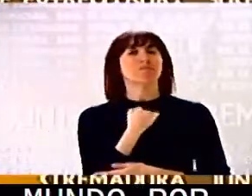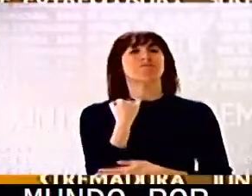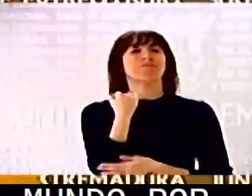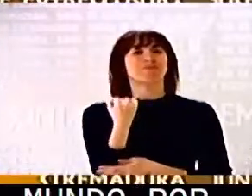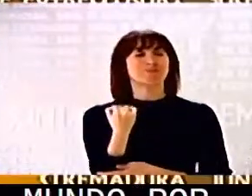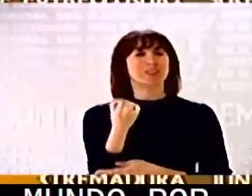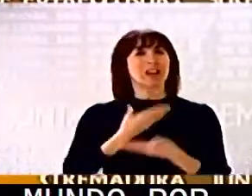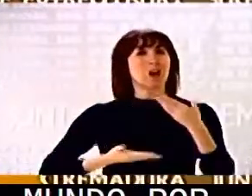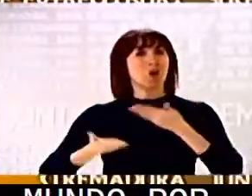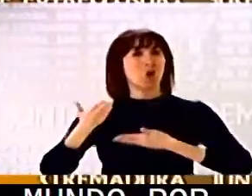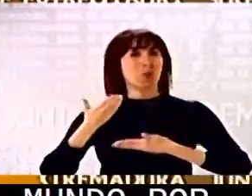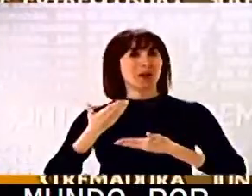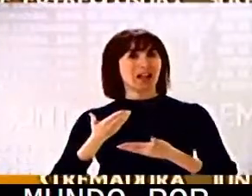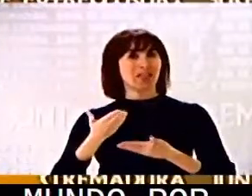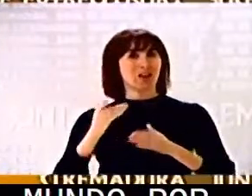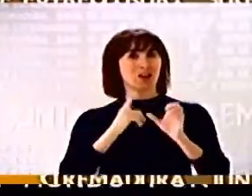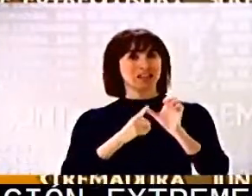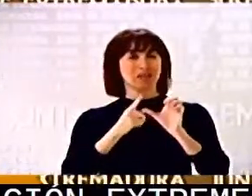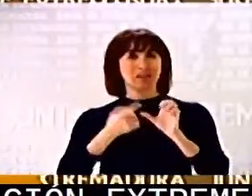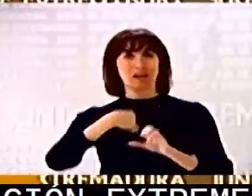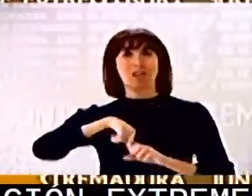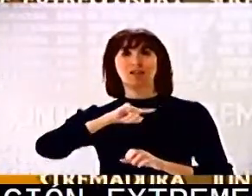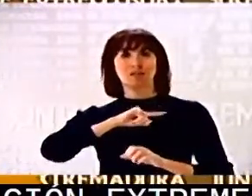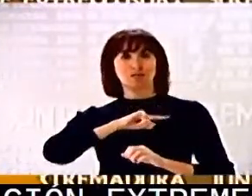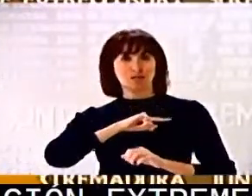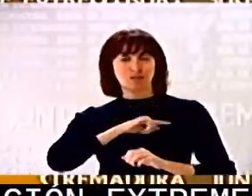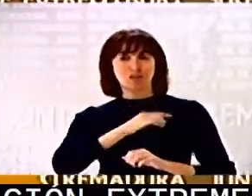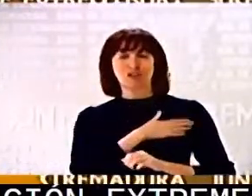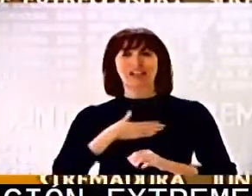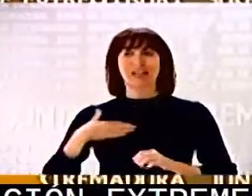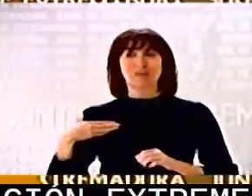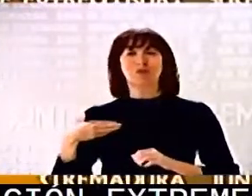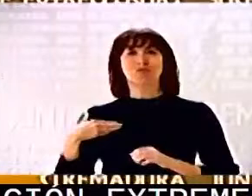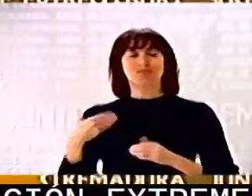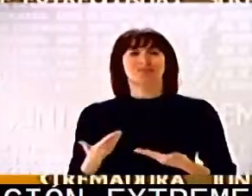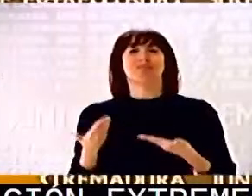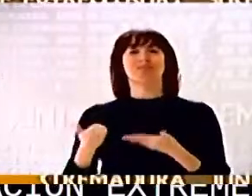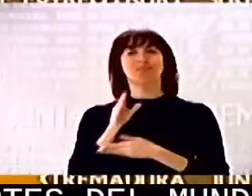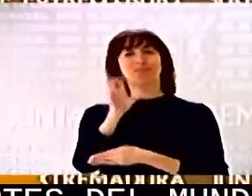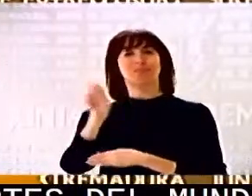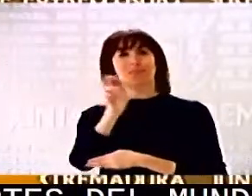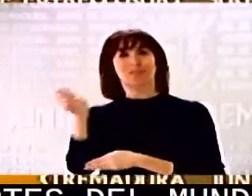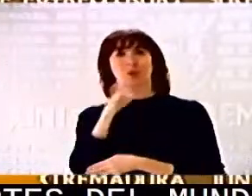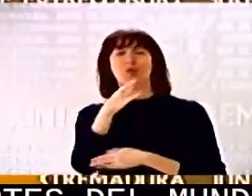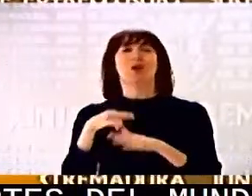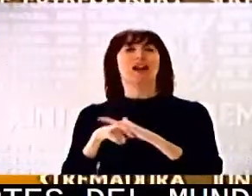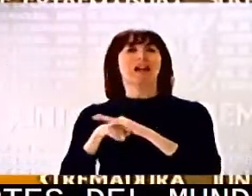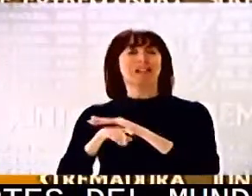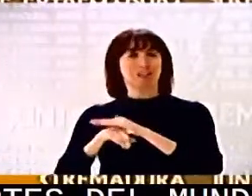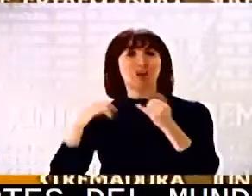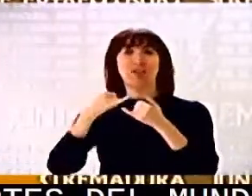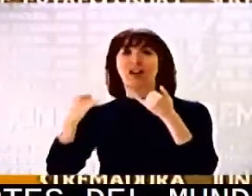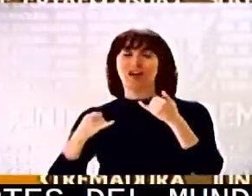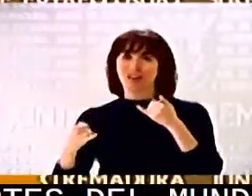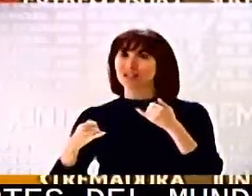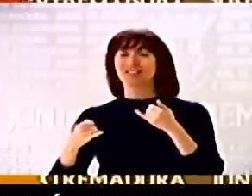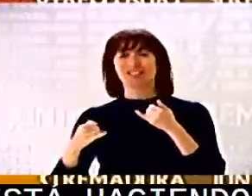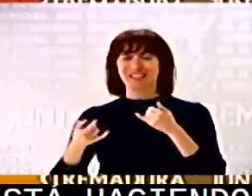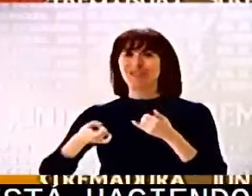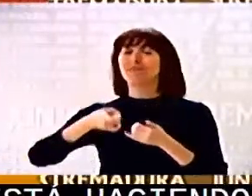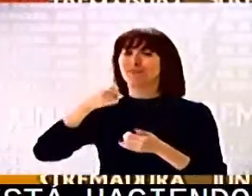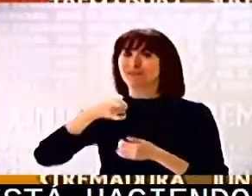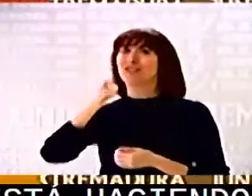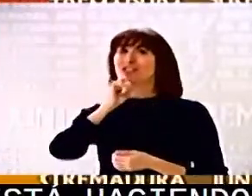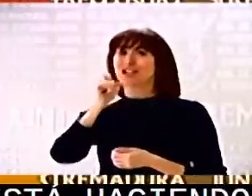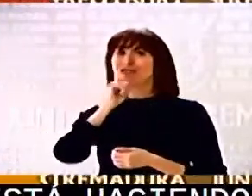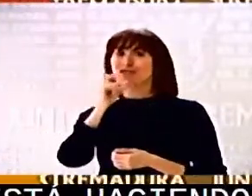la cooperación extremeña que quiere ponerlo en otras muchas partes del mundo donde la gestión de la crisis, créanme, está siendo bastante más difícil